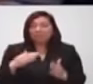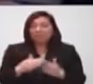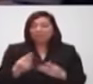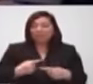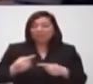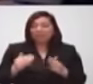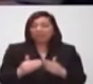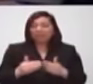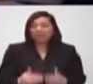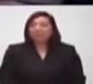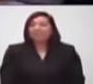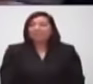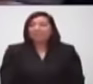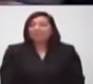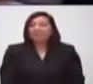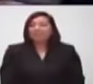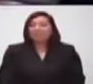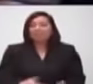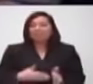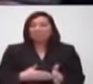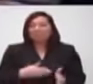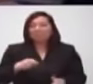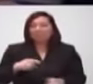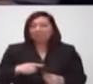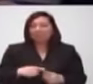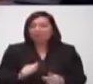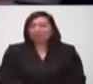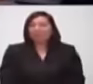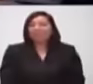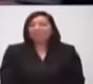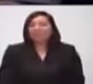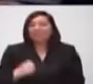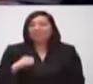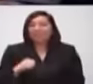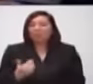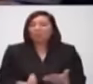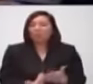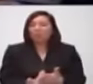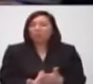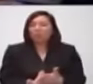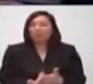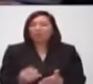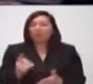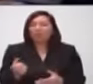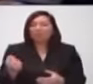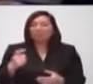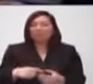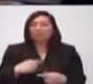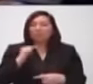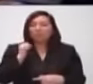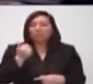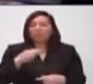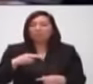regreso a mi casa en Metropolitano. Me he convertido de alcalde en un usuario diario